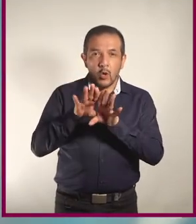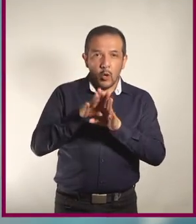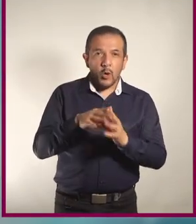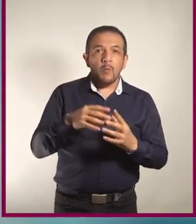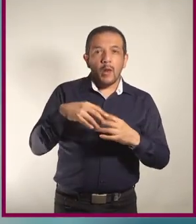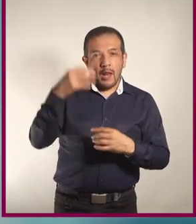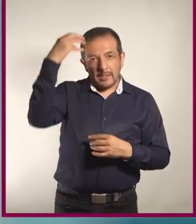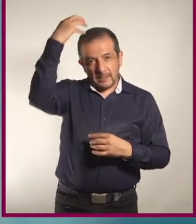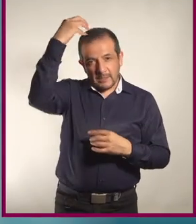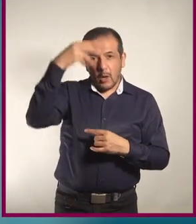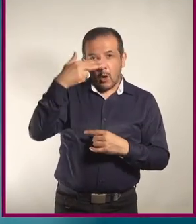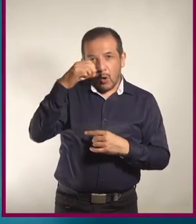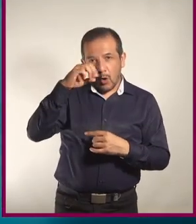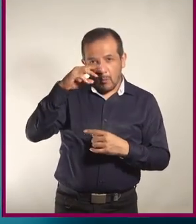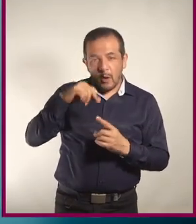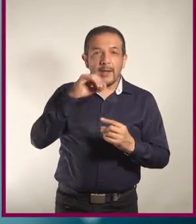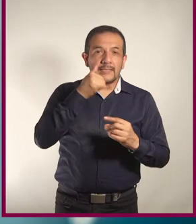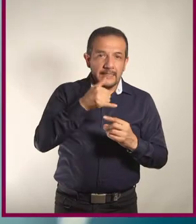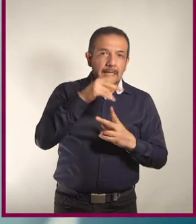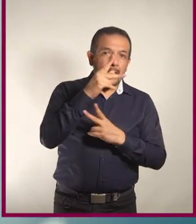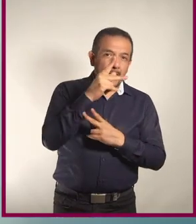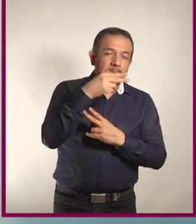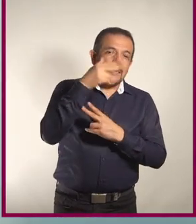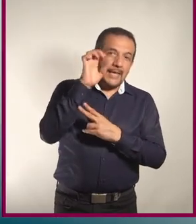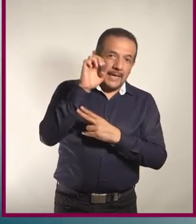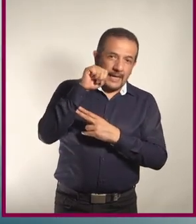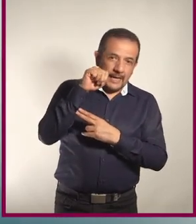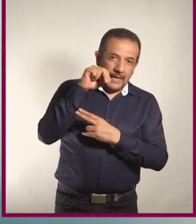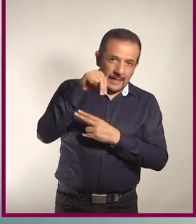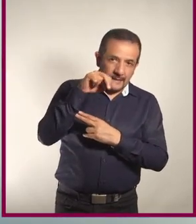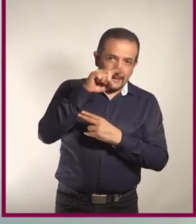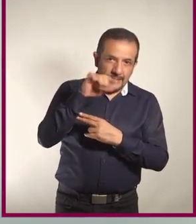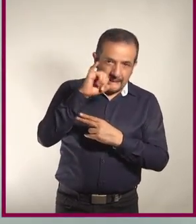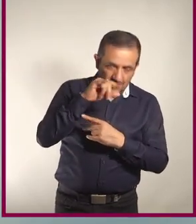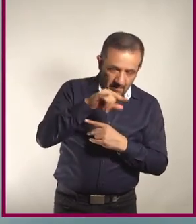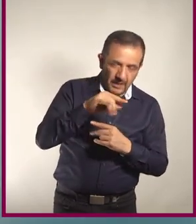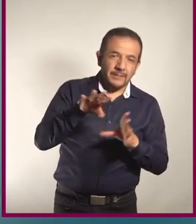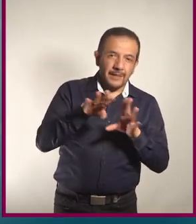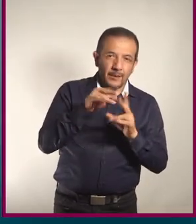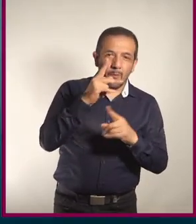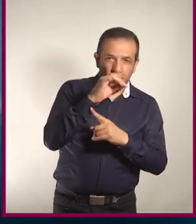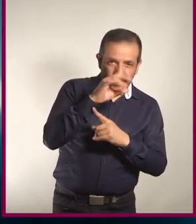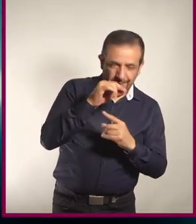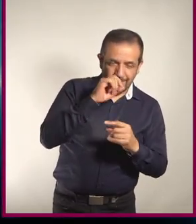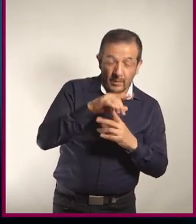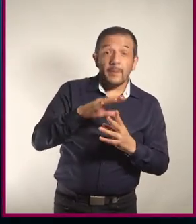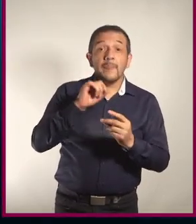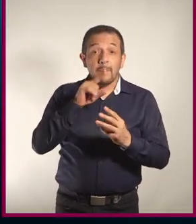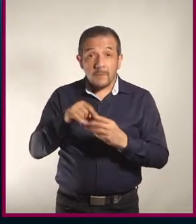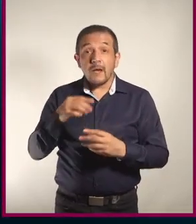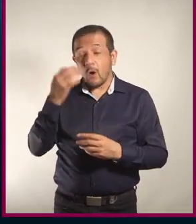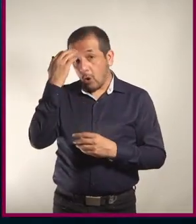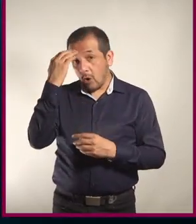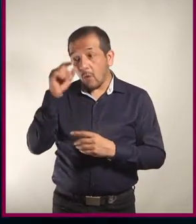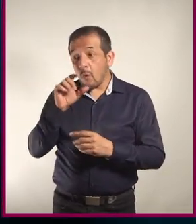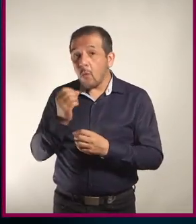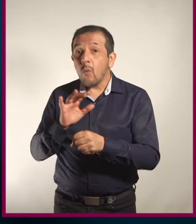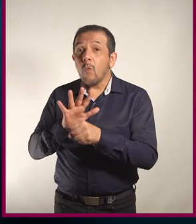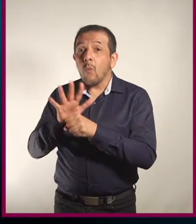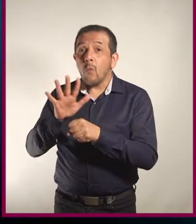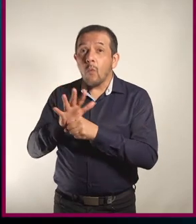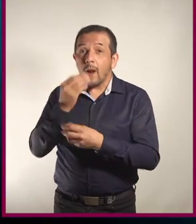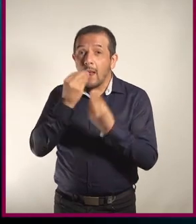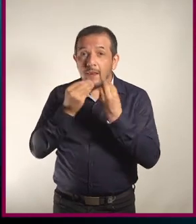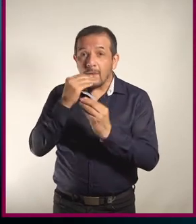las enzimas y las hormonas son tipos de proteínas. Además, conocimos algunos de los síntomas y riesgos de las dietas bajas